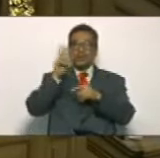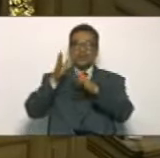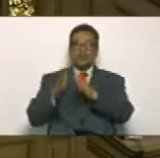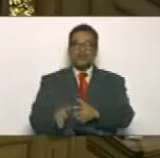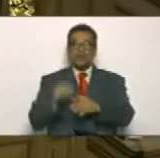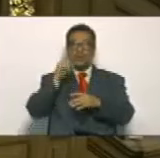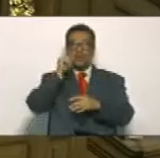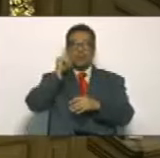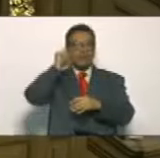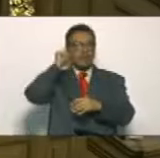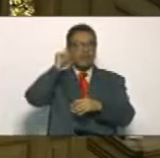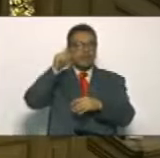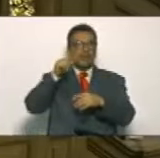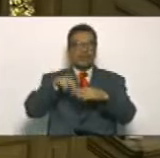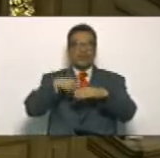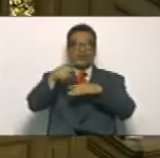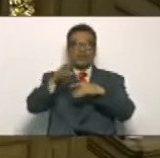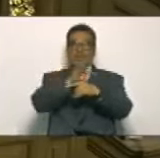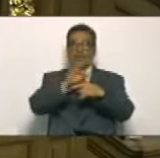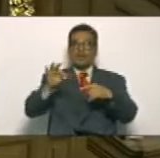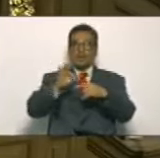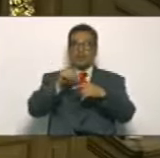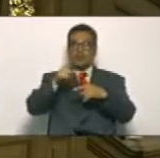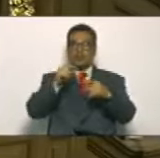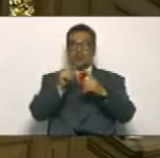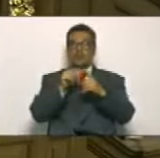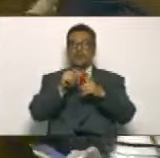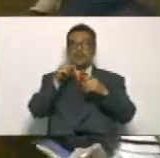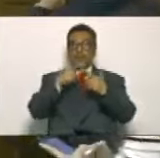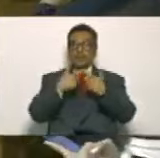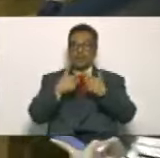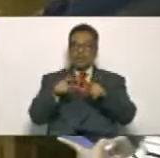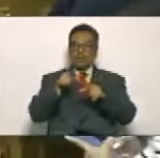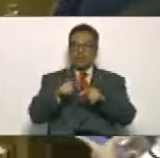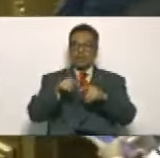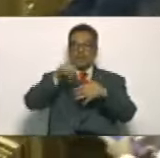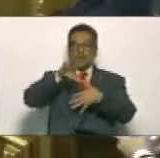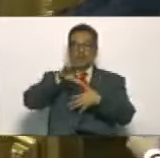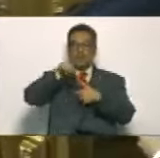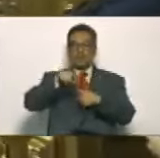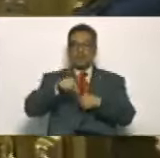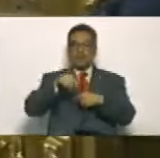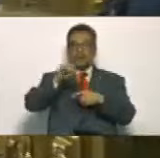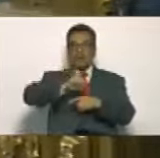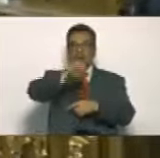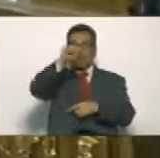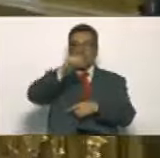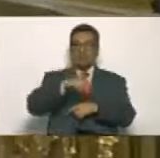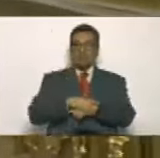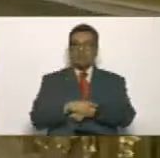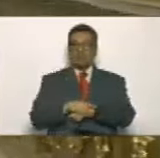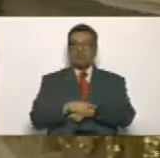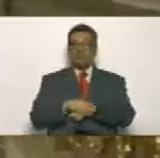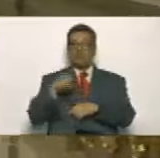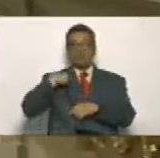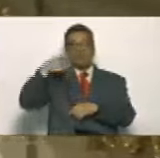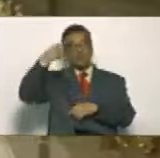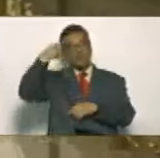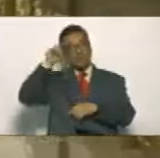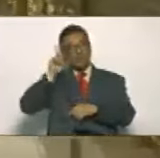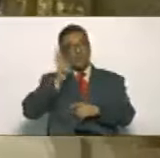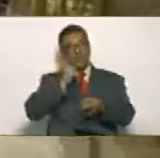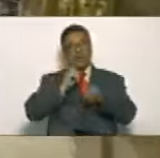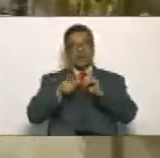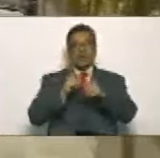venezolanos y las venezolanas que cruzaron la frontera para darle la libertad a América del Sur. Aunque en